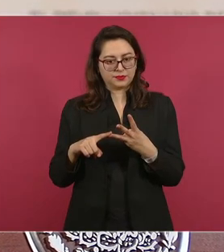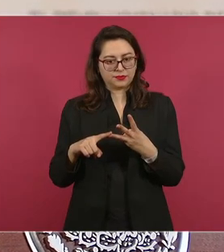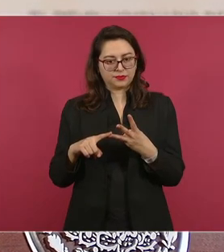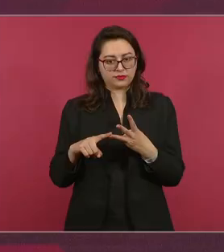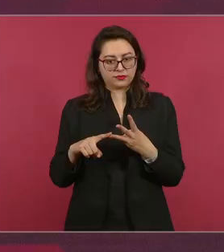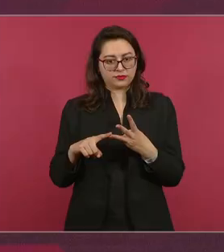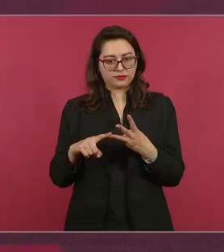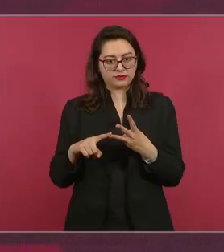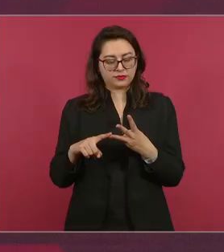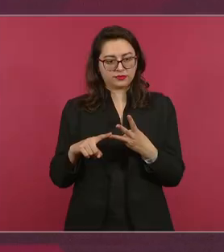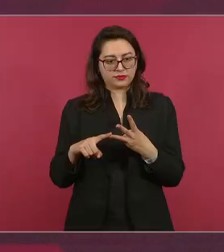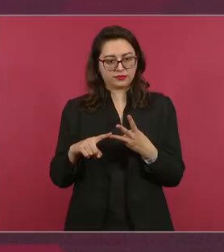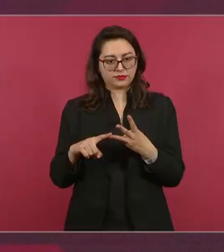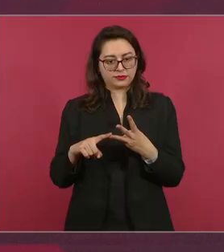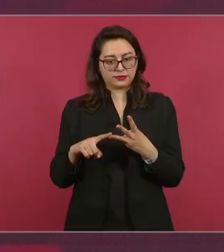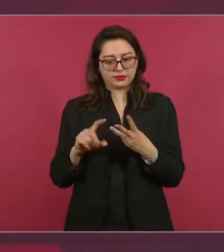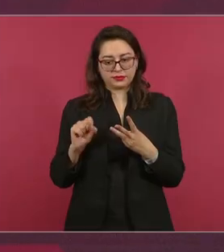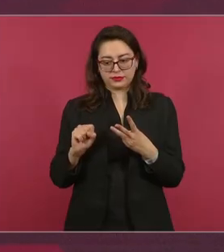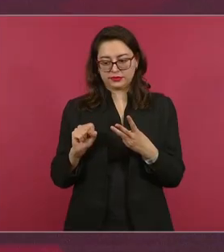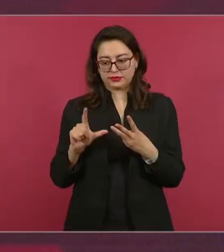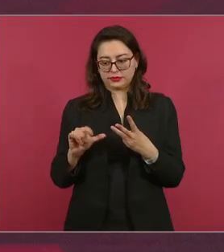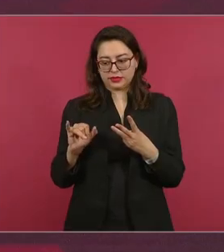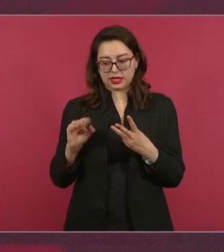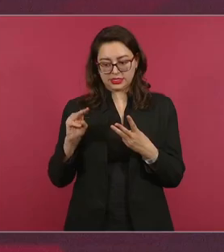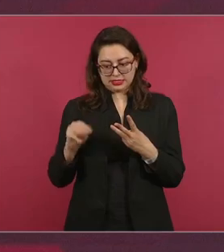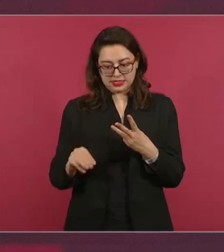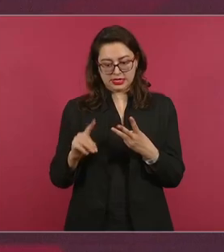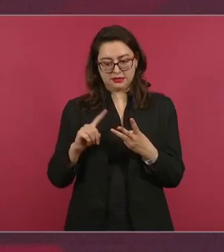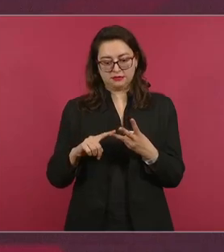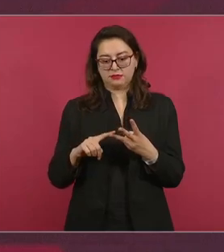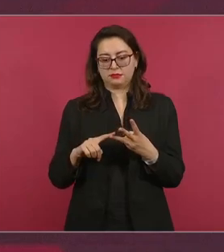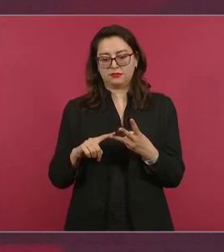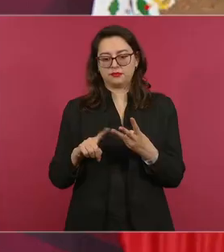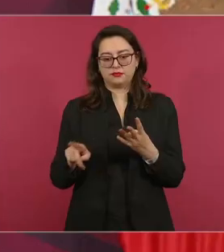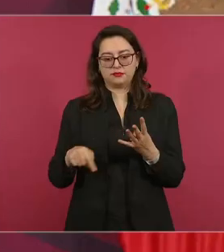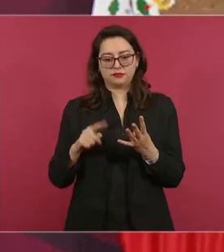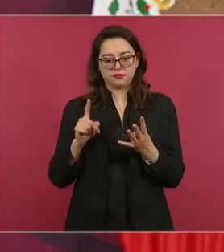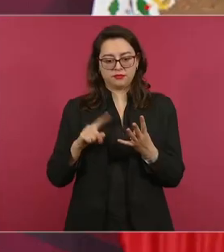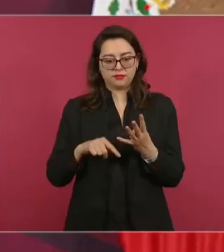Confirmó Neslin, tiene un hotel.